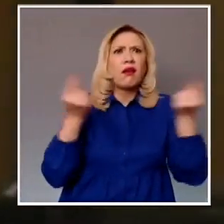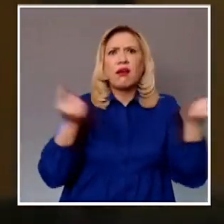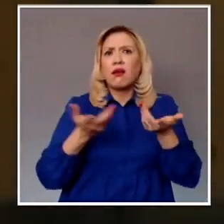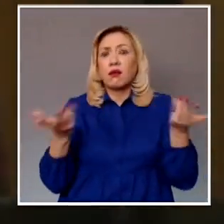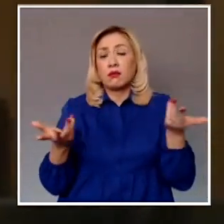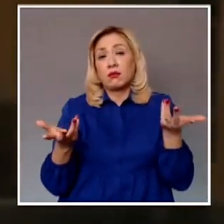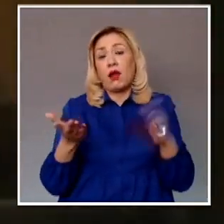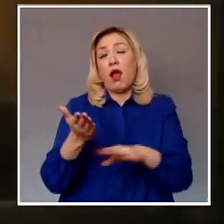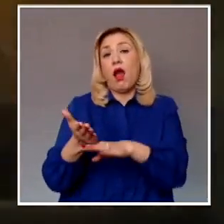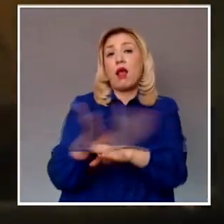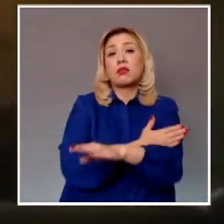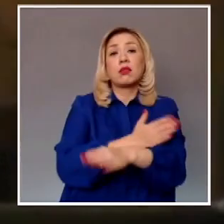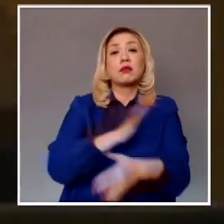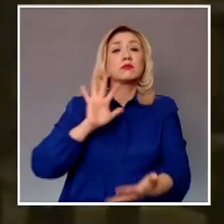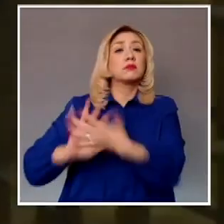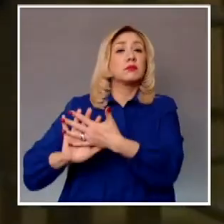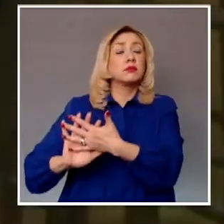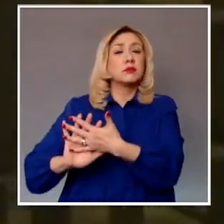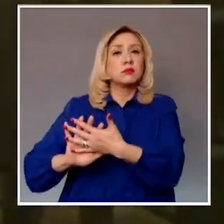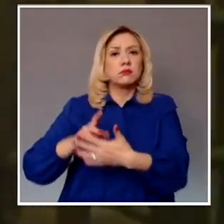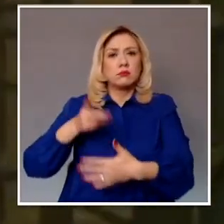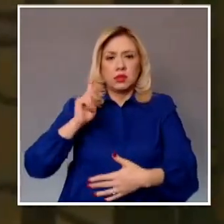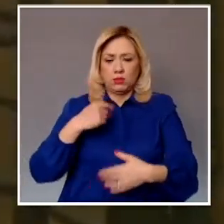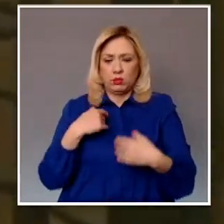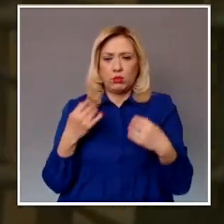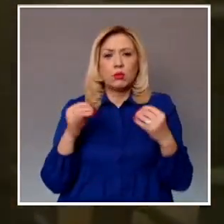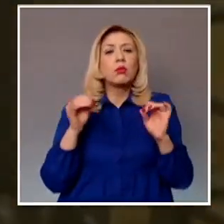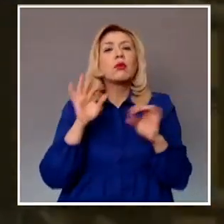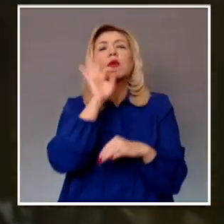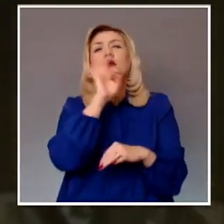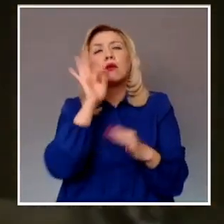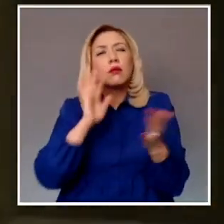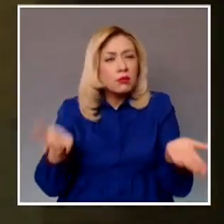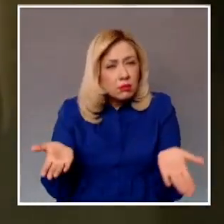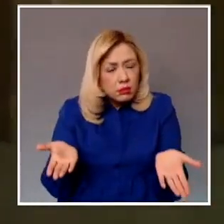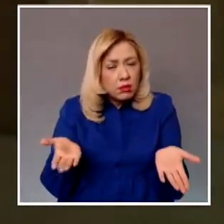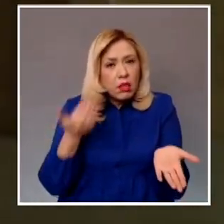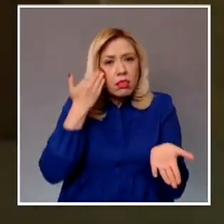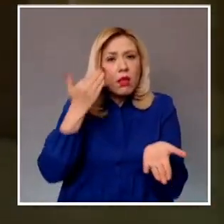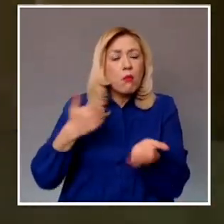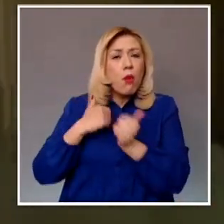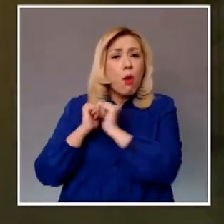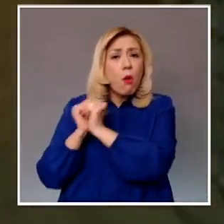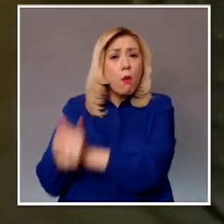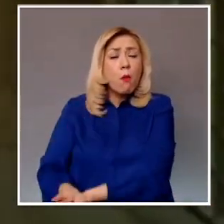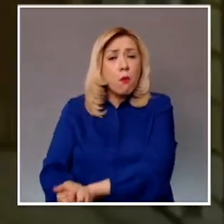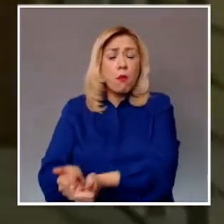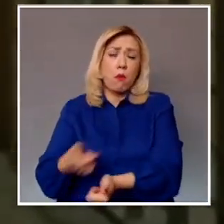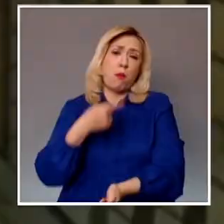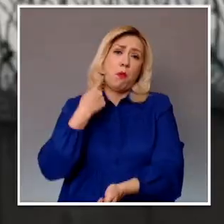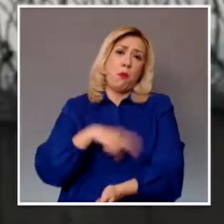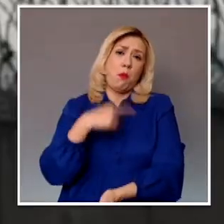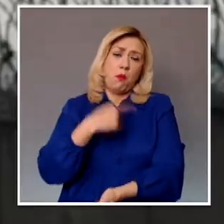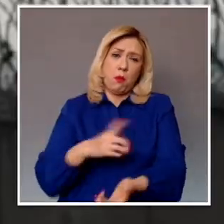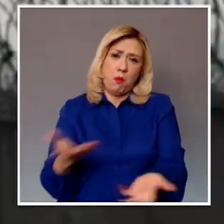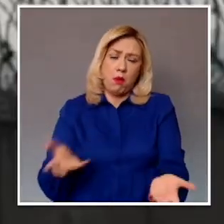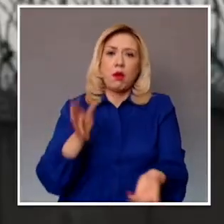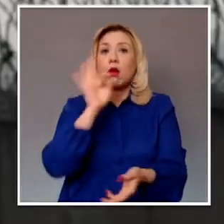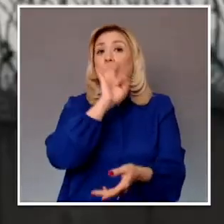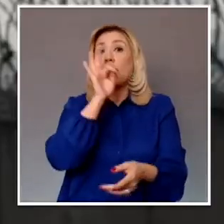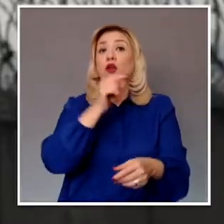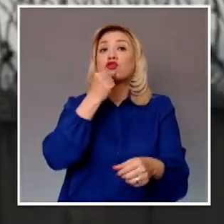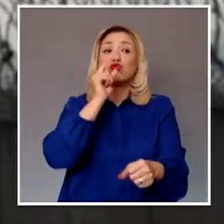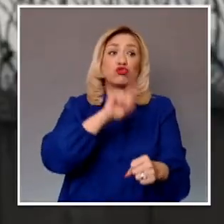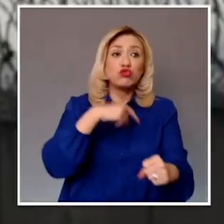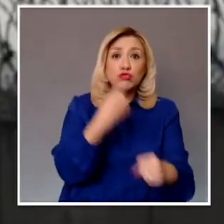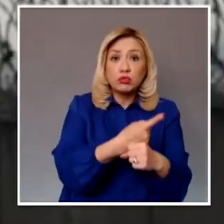las personas imputadas. La prisión preventiva oficiosa aplica para delitos de violencia sexual contra infantes, delincuencia